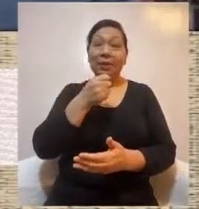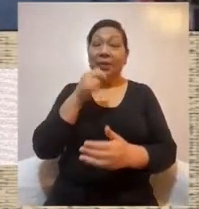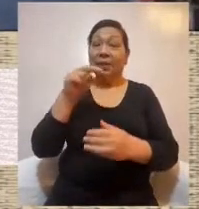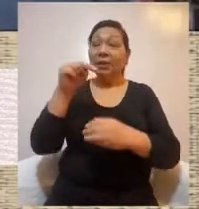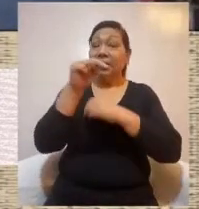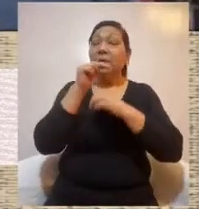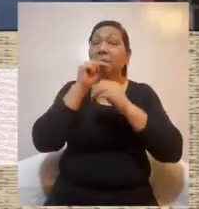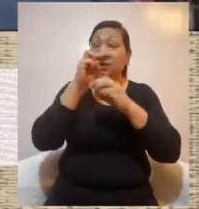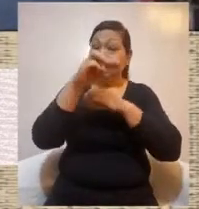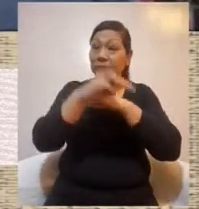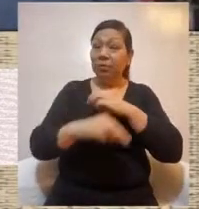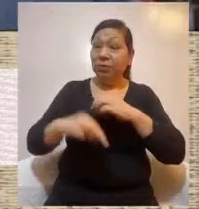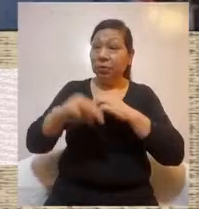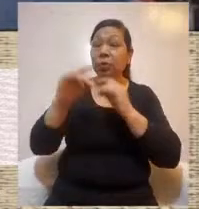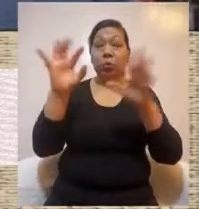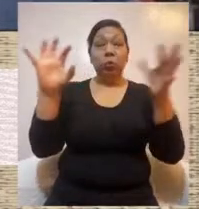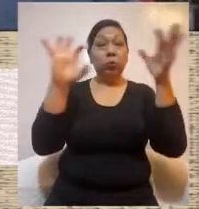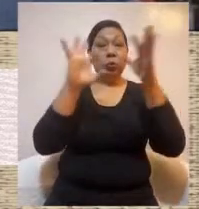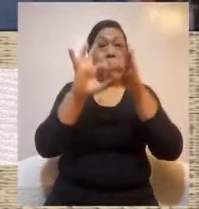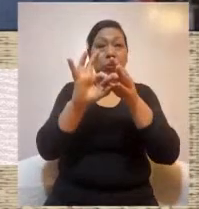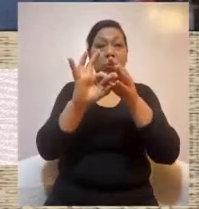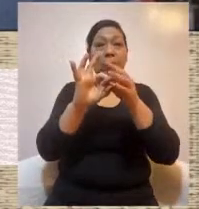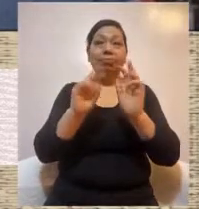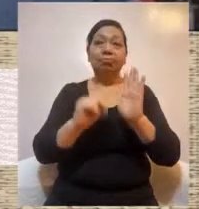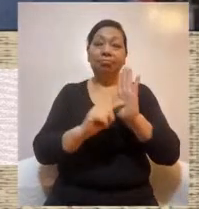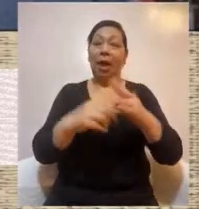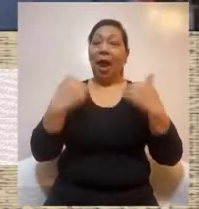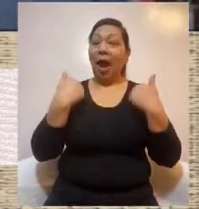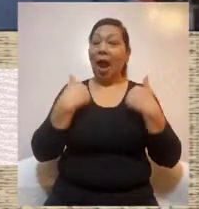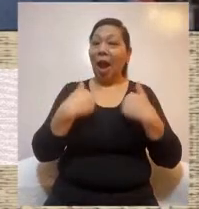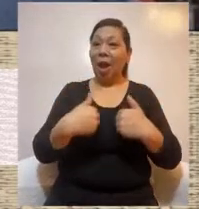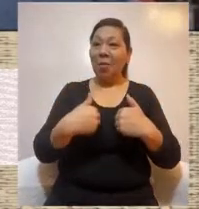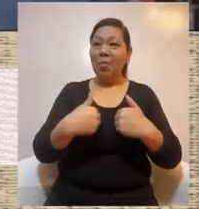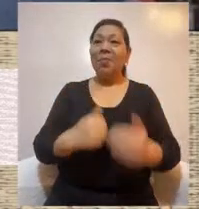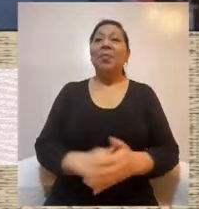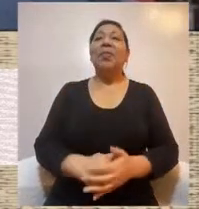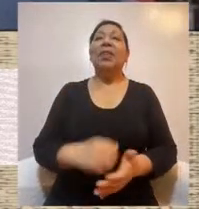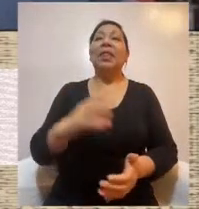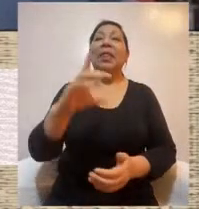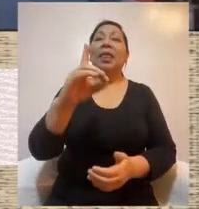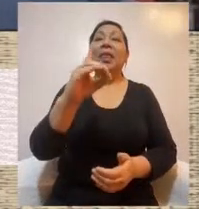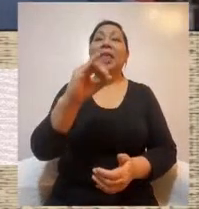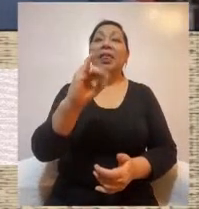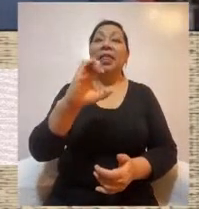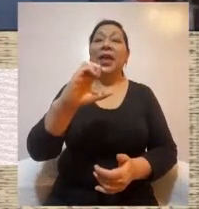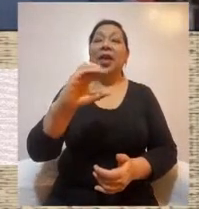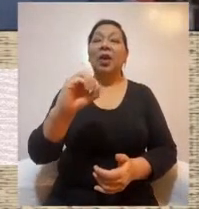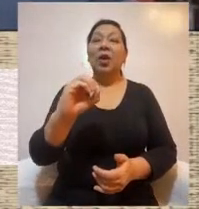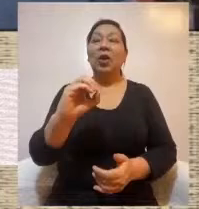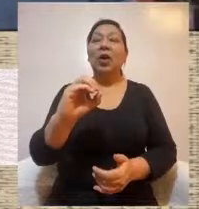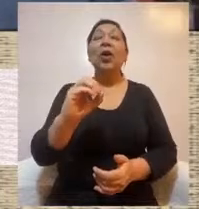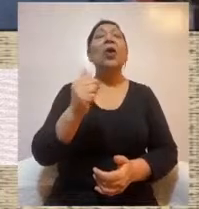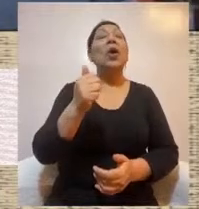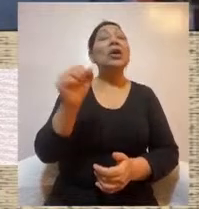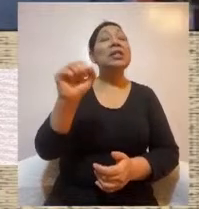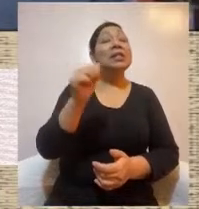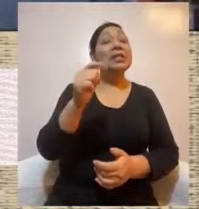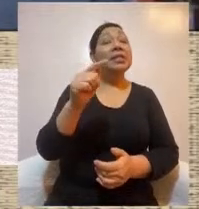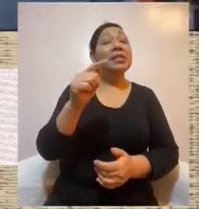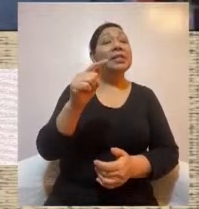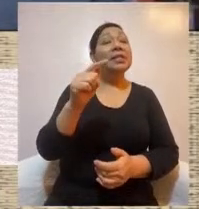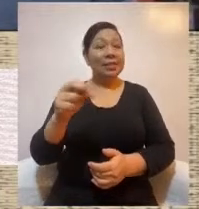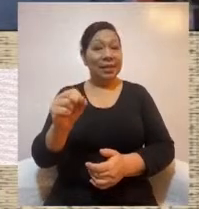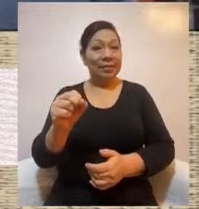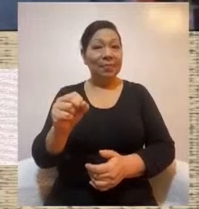de Naciones Unidas sobre la independencia de los magistrados y abogados, señor Diego García Sayán, se pone de